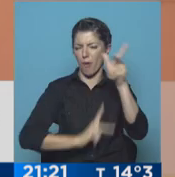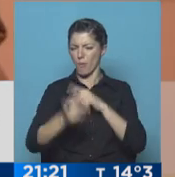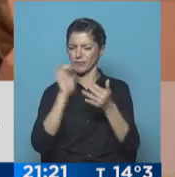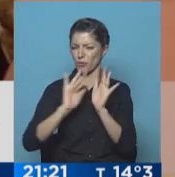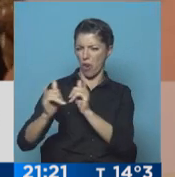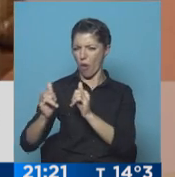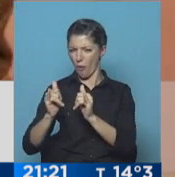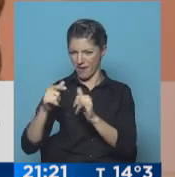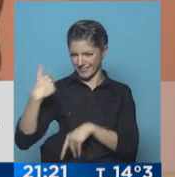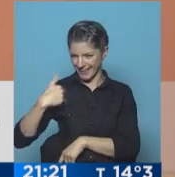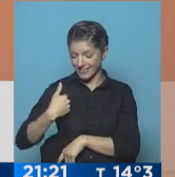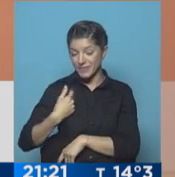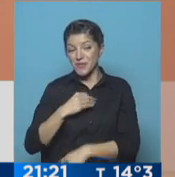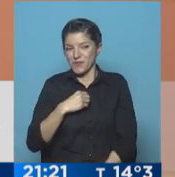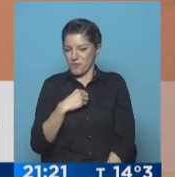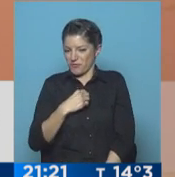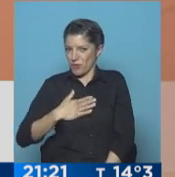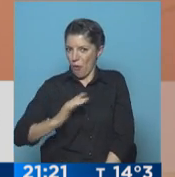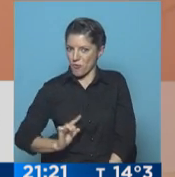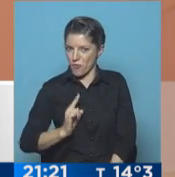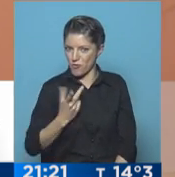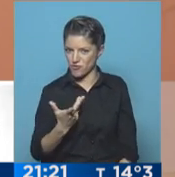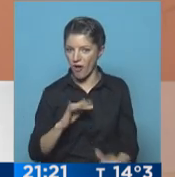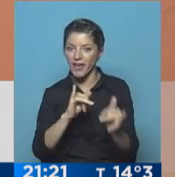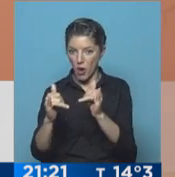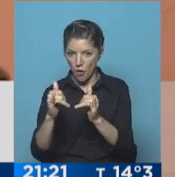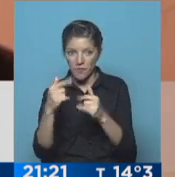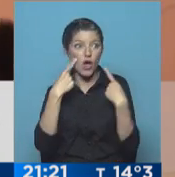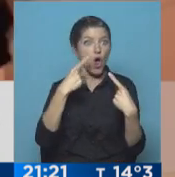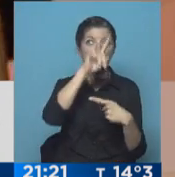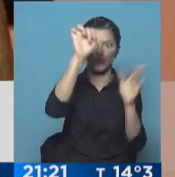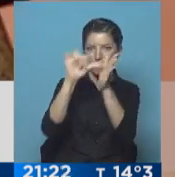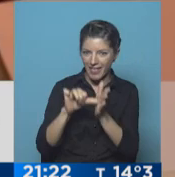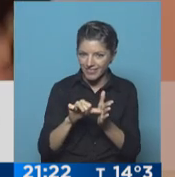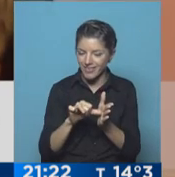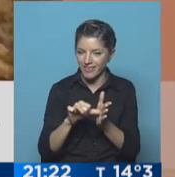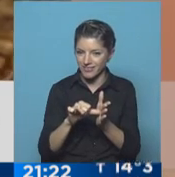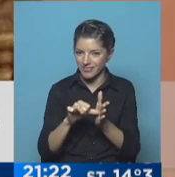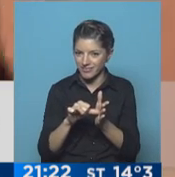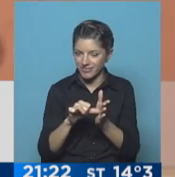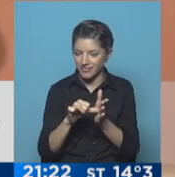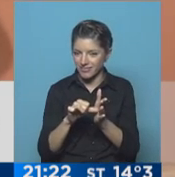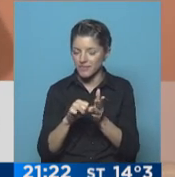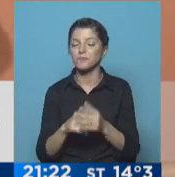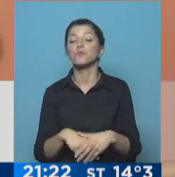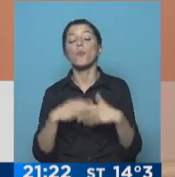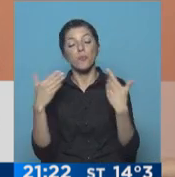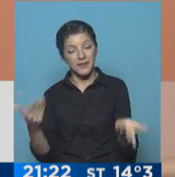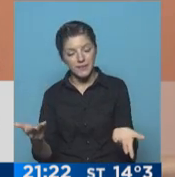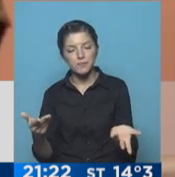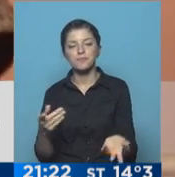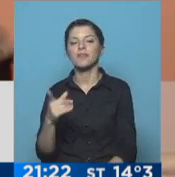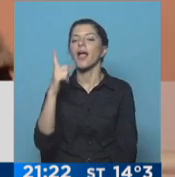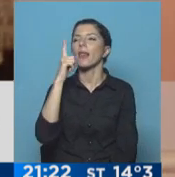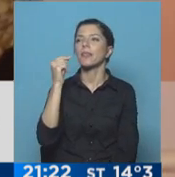siento como uno de los orgullos más grandes, porque además le decía el otro día